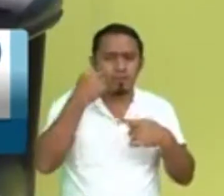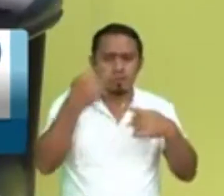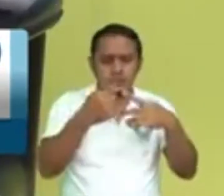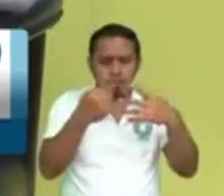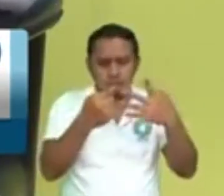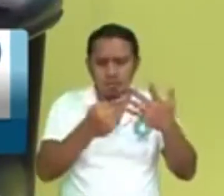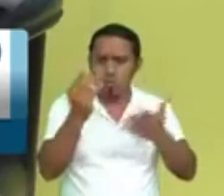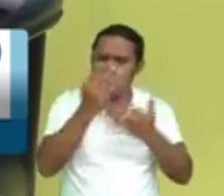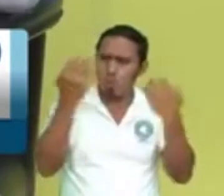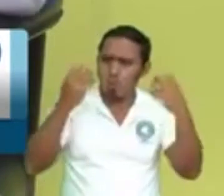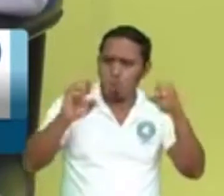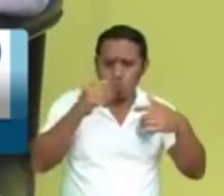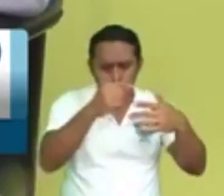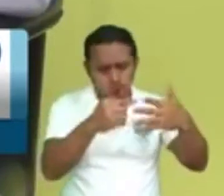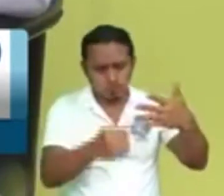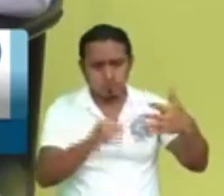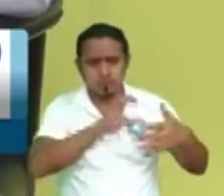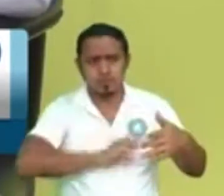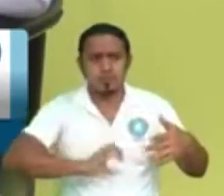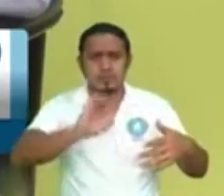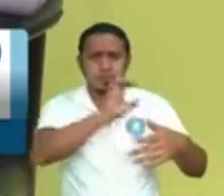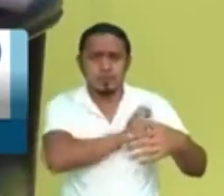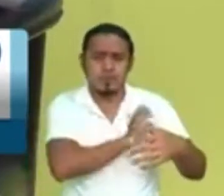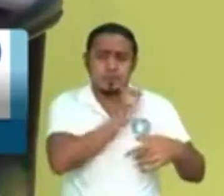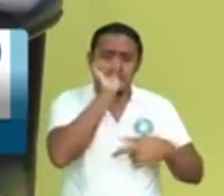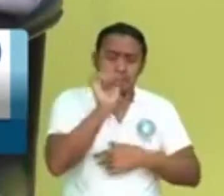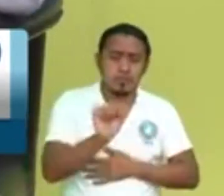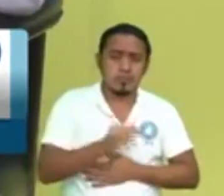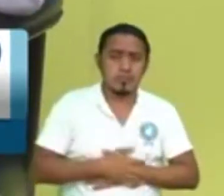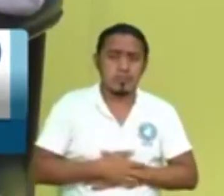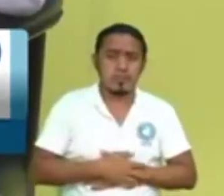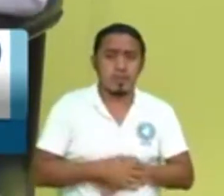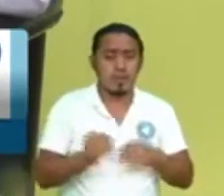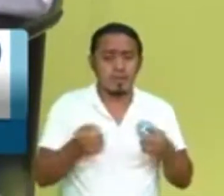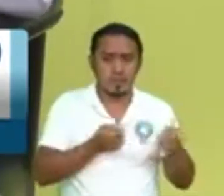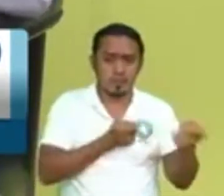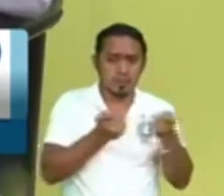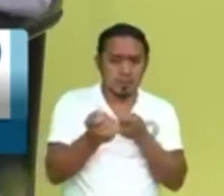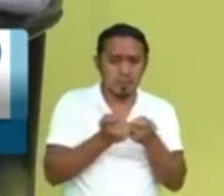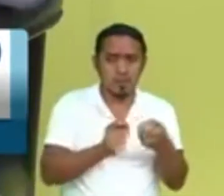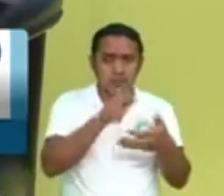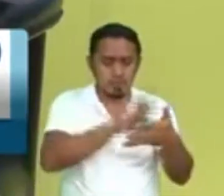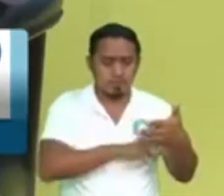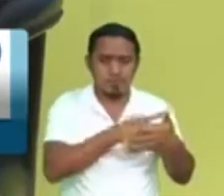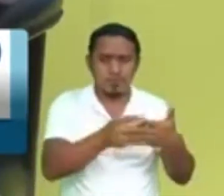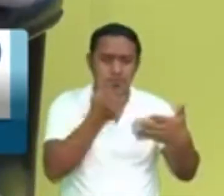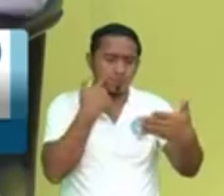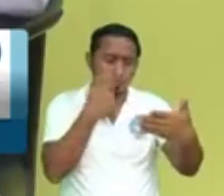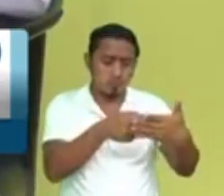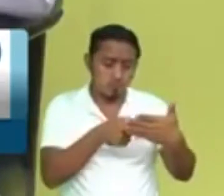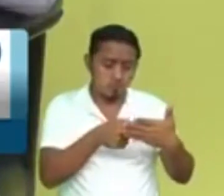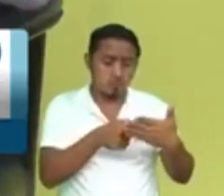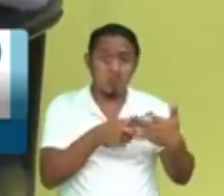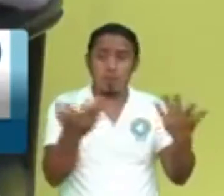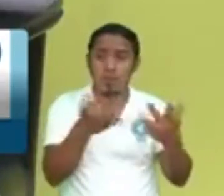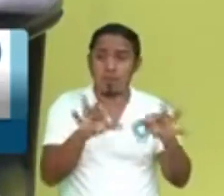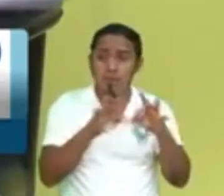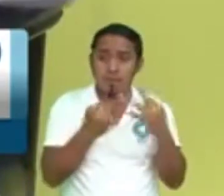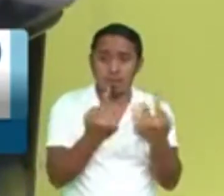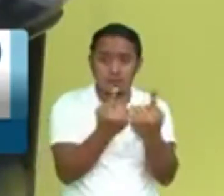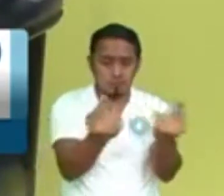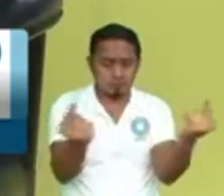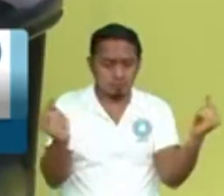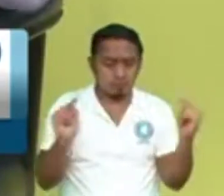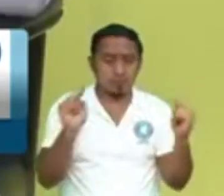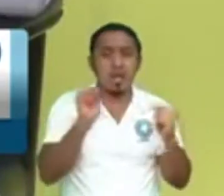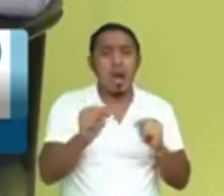ciertos, ciertas características en las pacientes, que no tienen sus controles. Uno ve su entorno familiar, entonces ya empieza a sospechar y ya